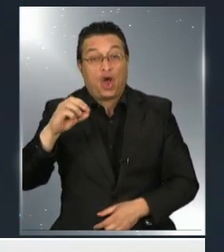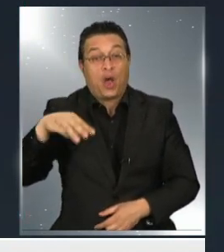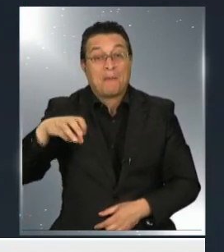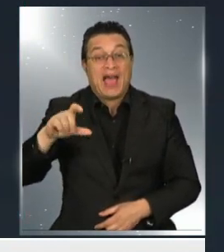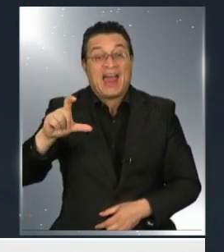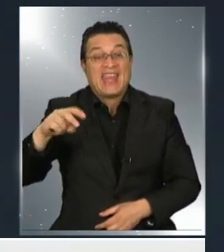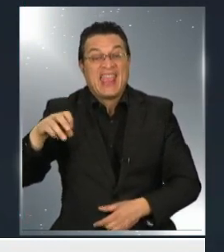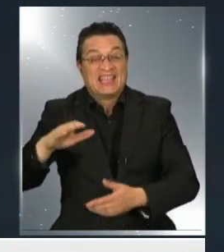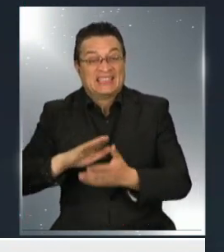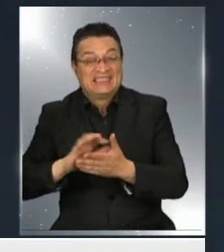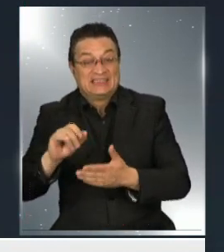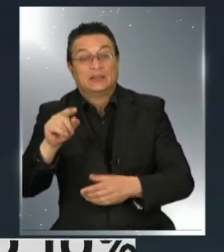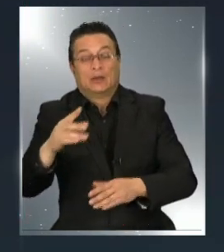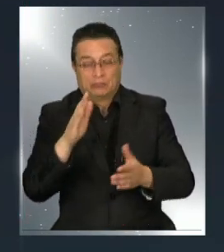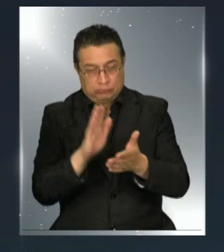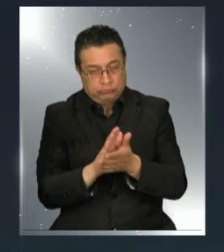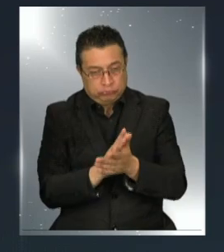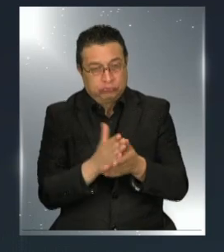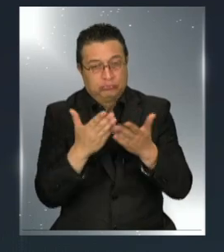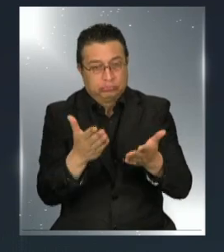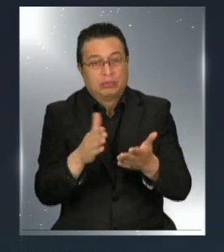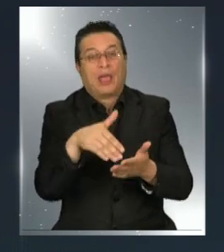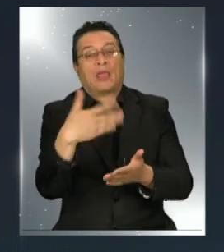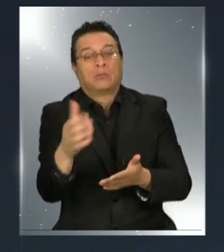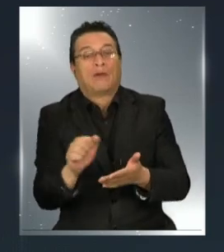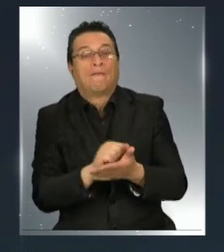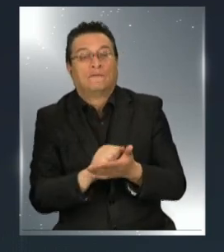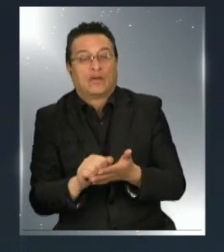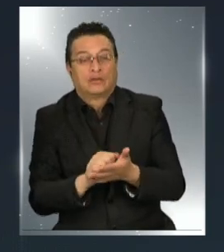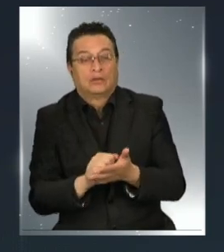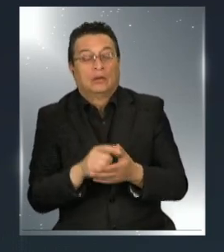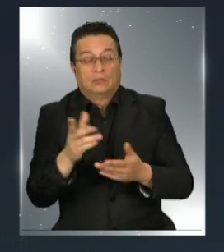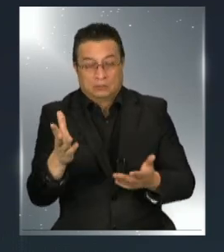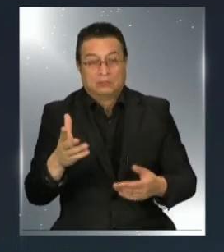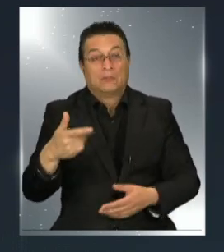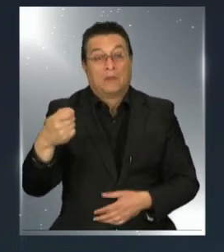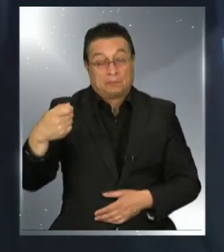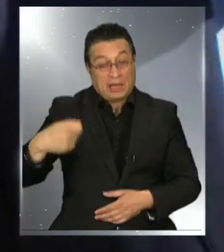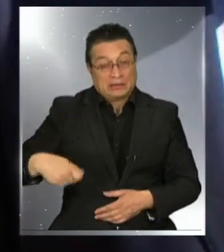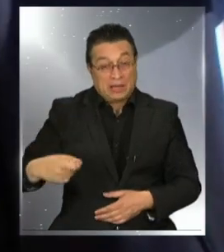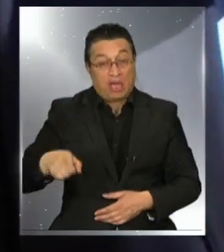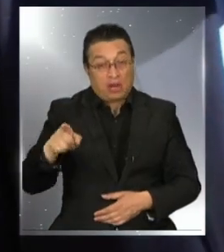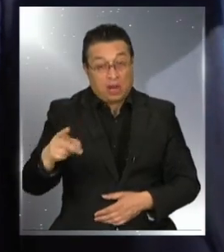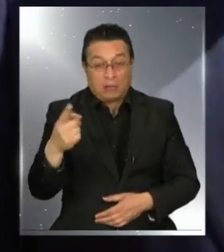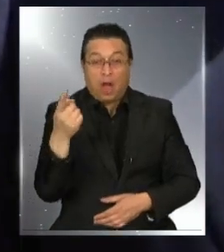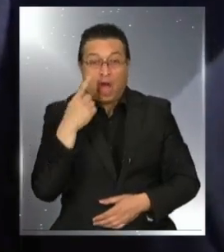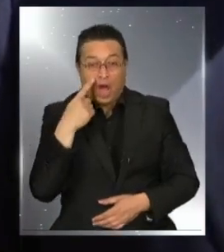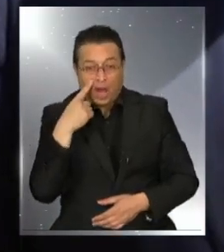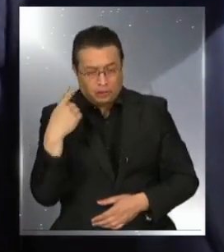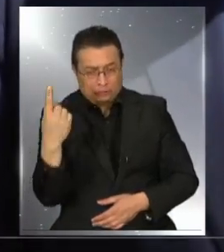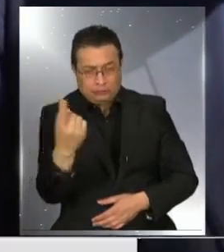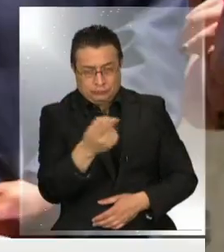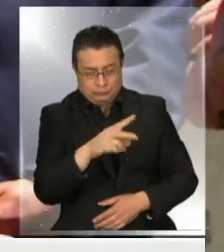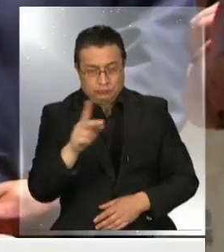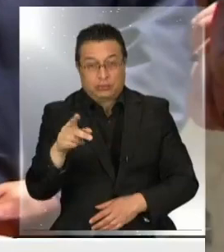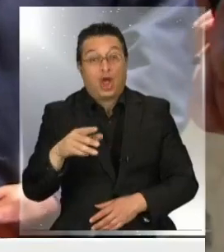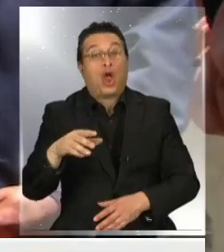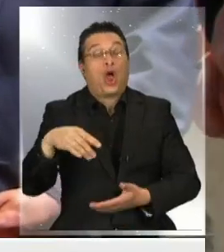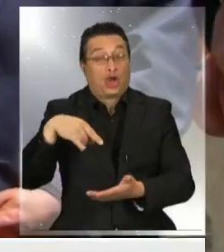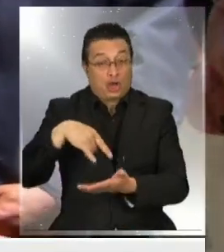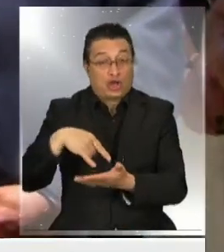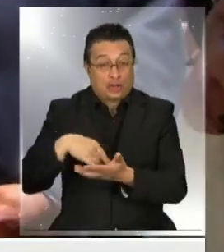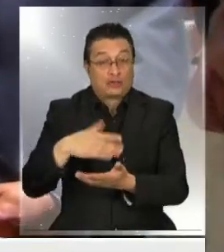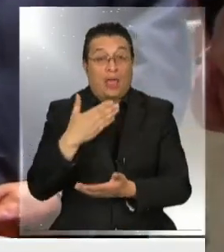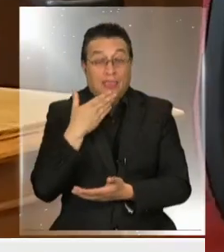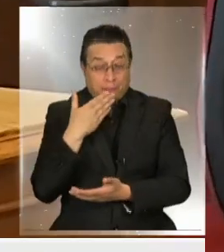video en redes sociales, aunque horas después lo borró. La elasticidad de la senadora falangista es reconocida incluso en el Congreso,